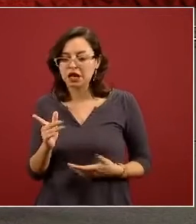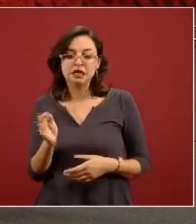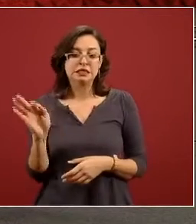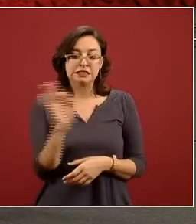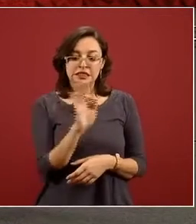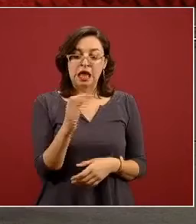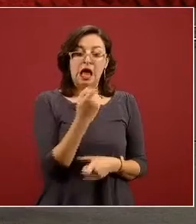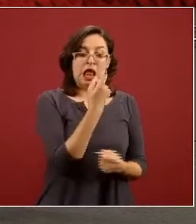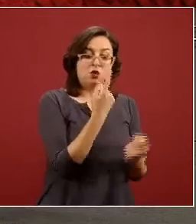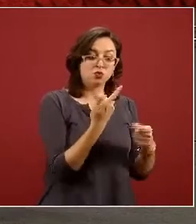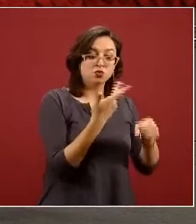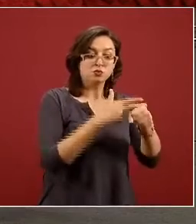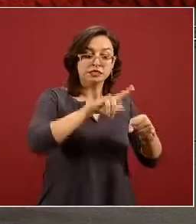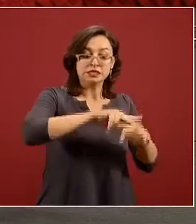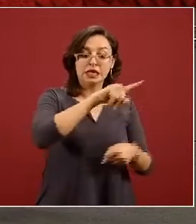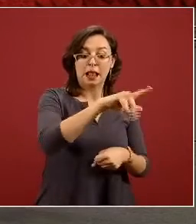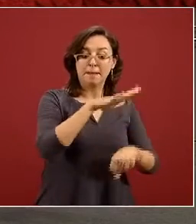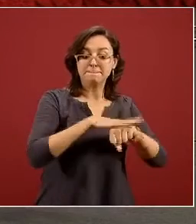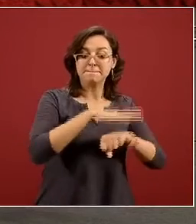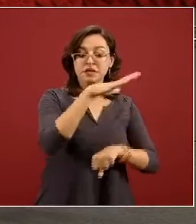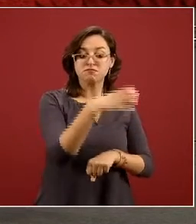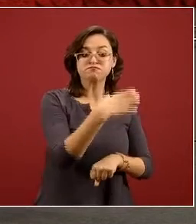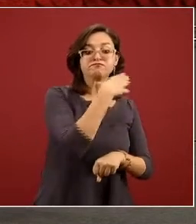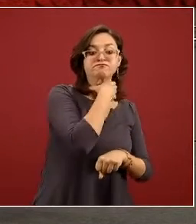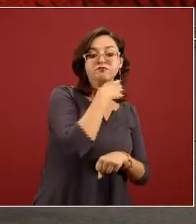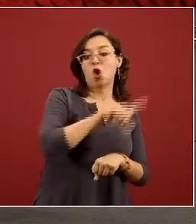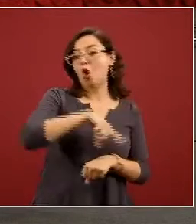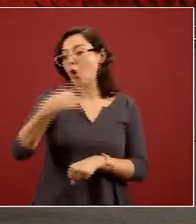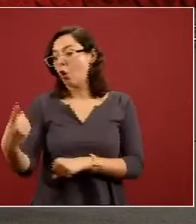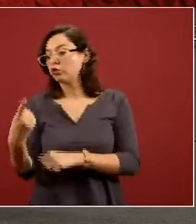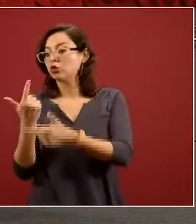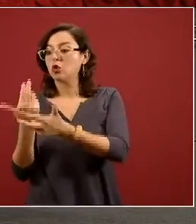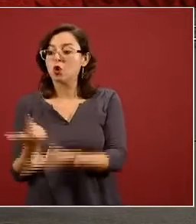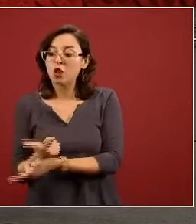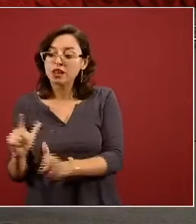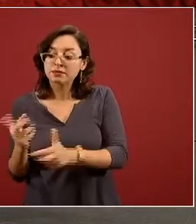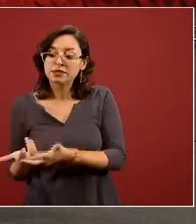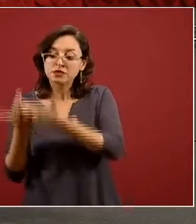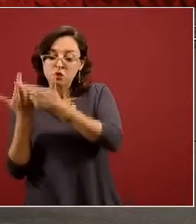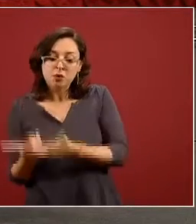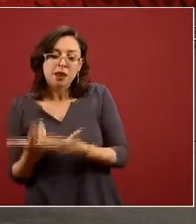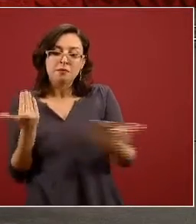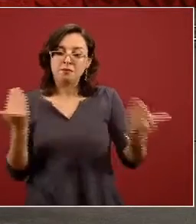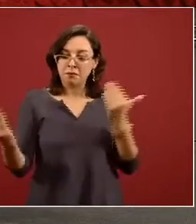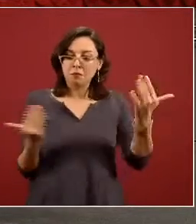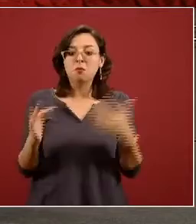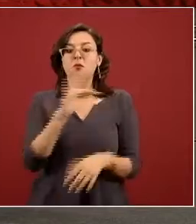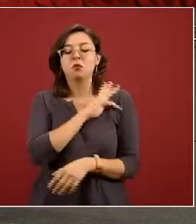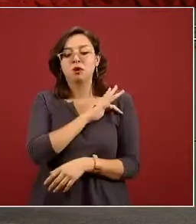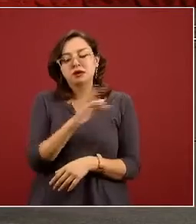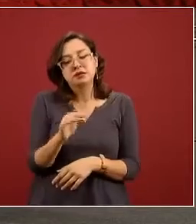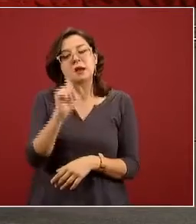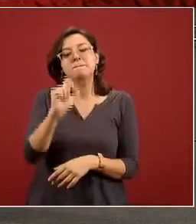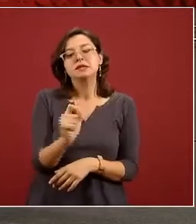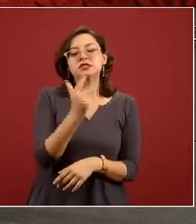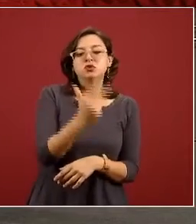una mayor ocupación. Podemos ver la siguiente diapositiva donde nos muestra en proporción si ese 28 o